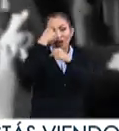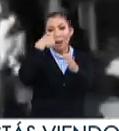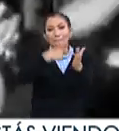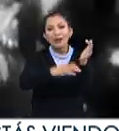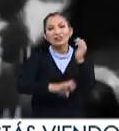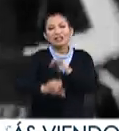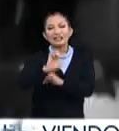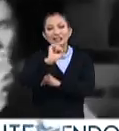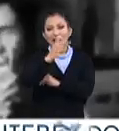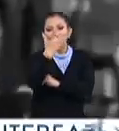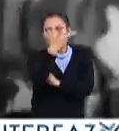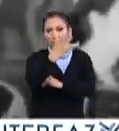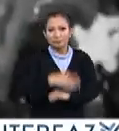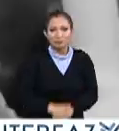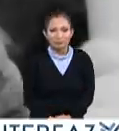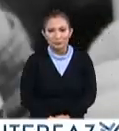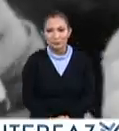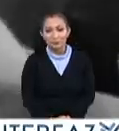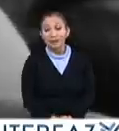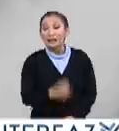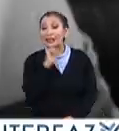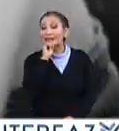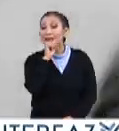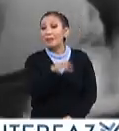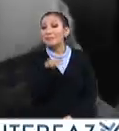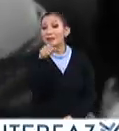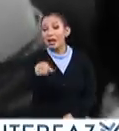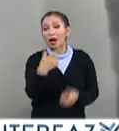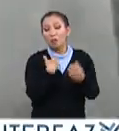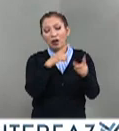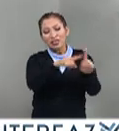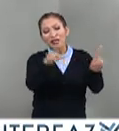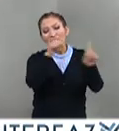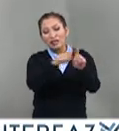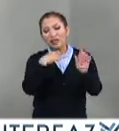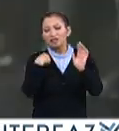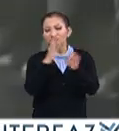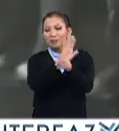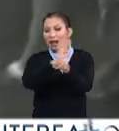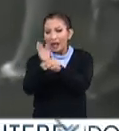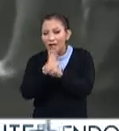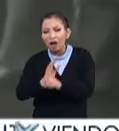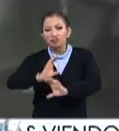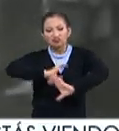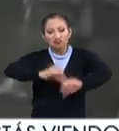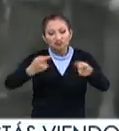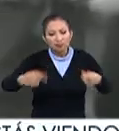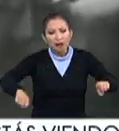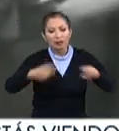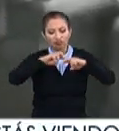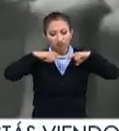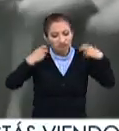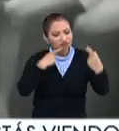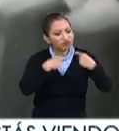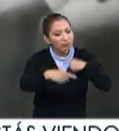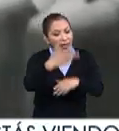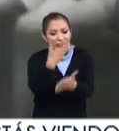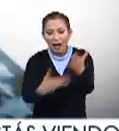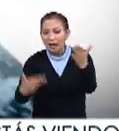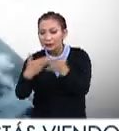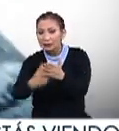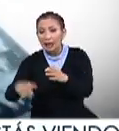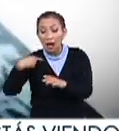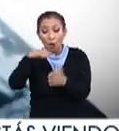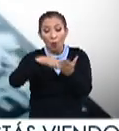de 1968. Además de contar con diversas proyecciones, conciertos, mesas redondas y talleres